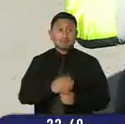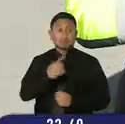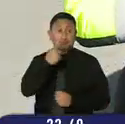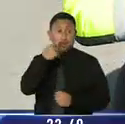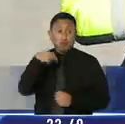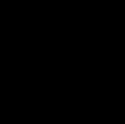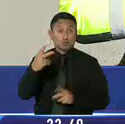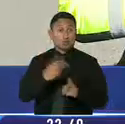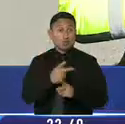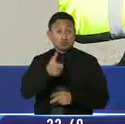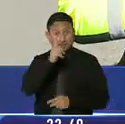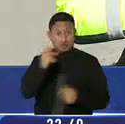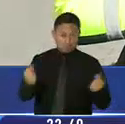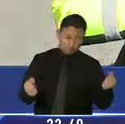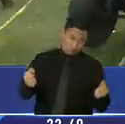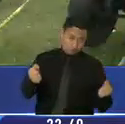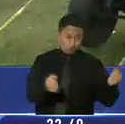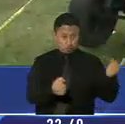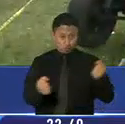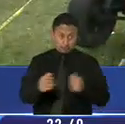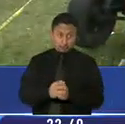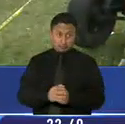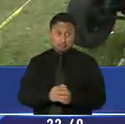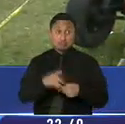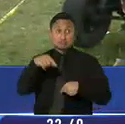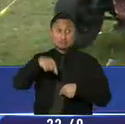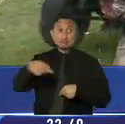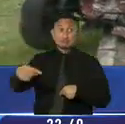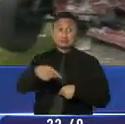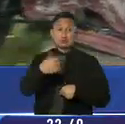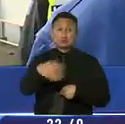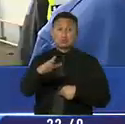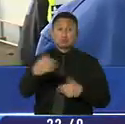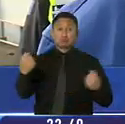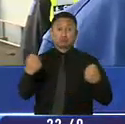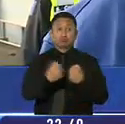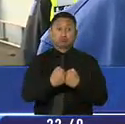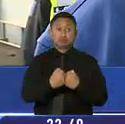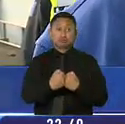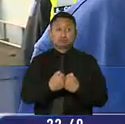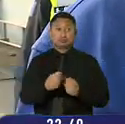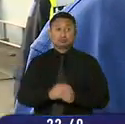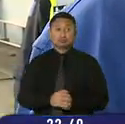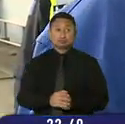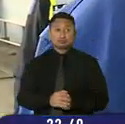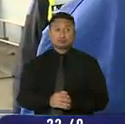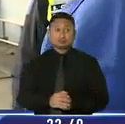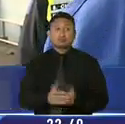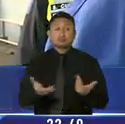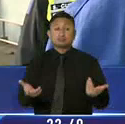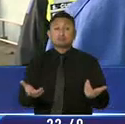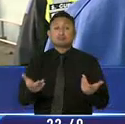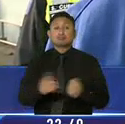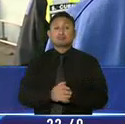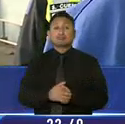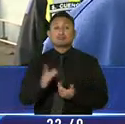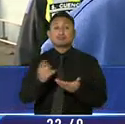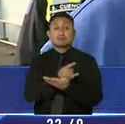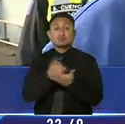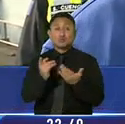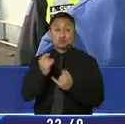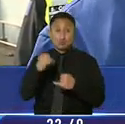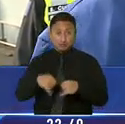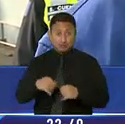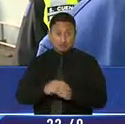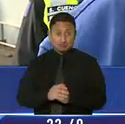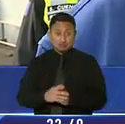etílico. En la capital, esta es la primera causa de siniestros. Hay accidentes de tránsito, especialmente los fines de semana, que son los que más